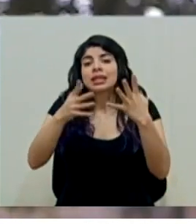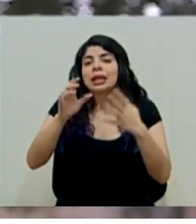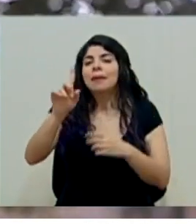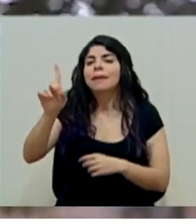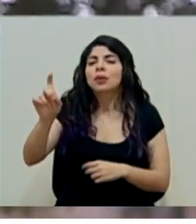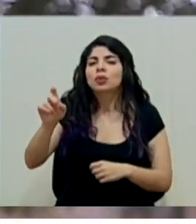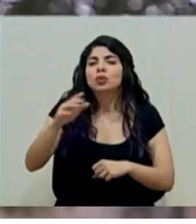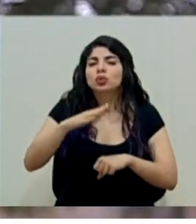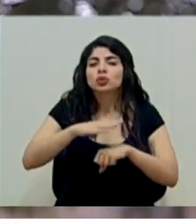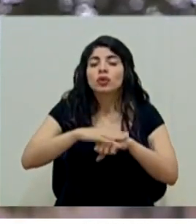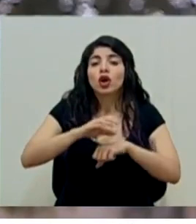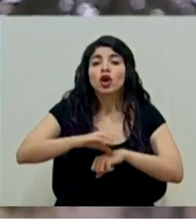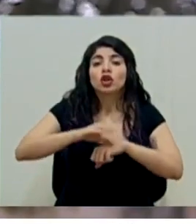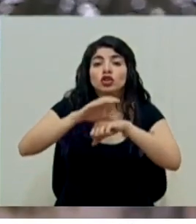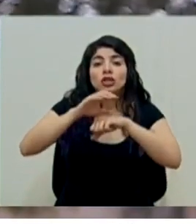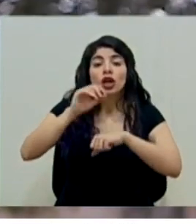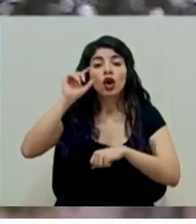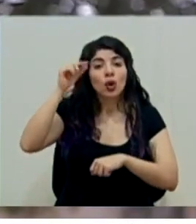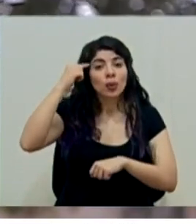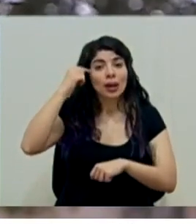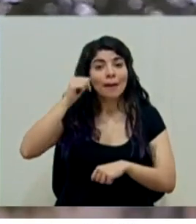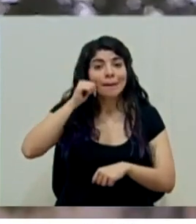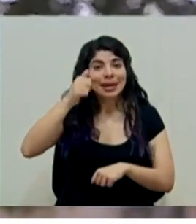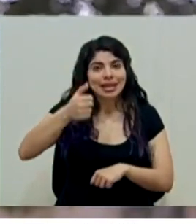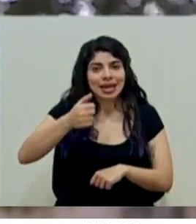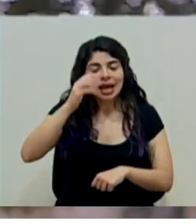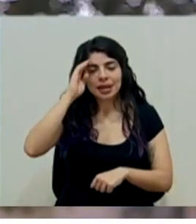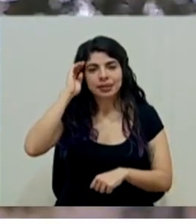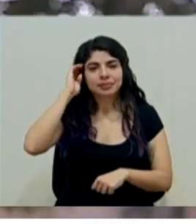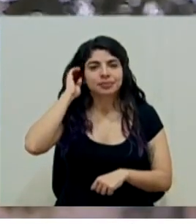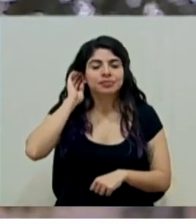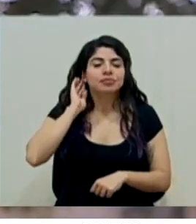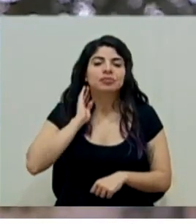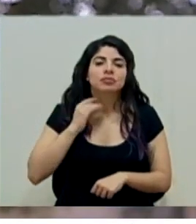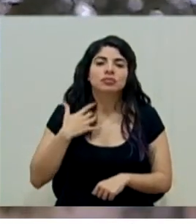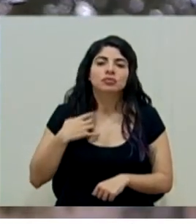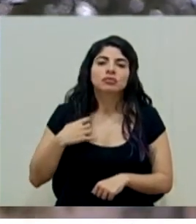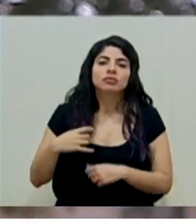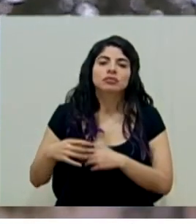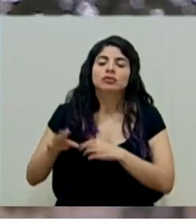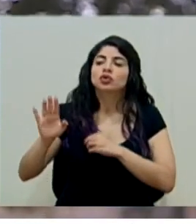preguntarle sobre el Consejo de Gobierno de mañana, sobre su